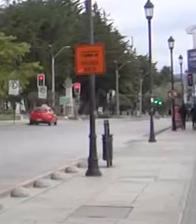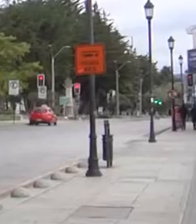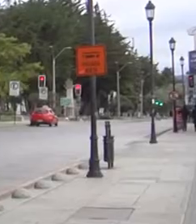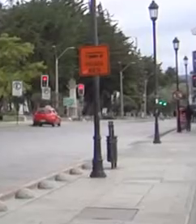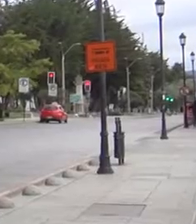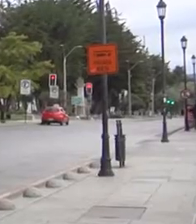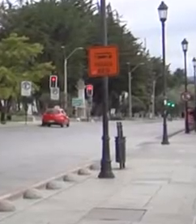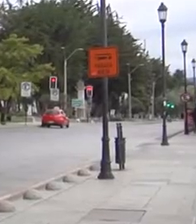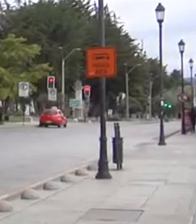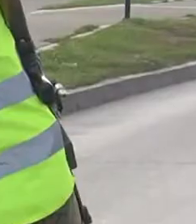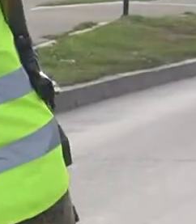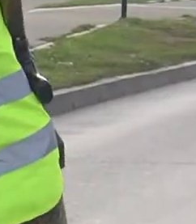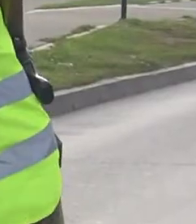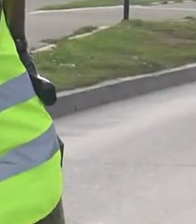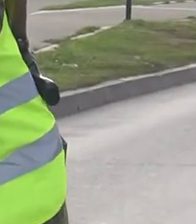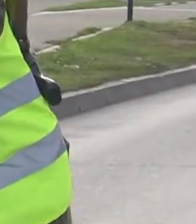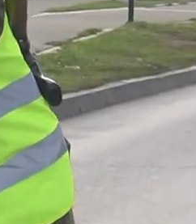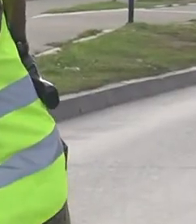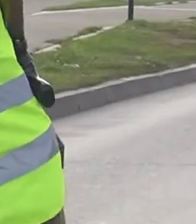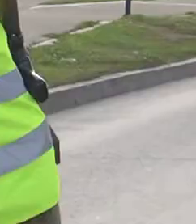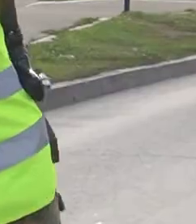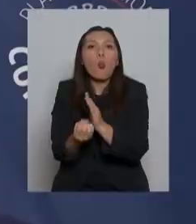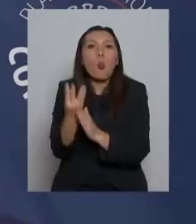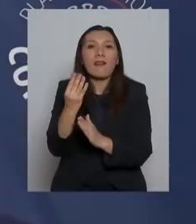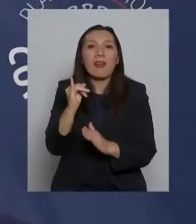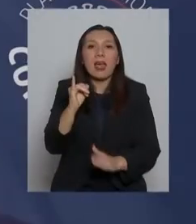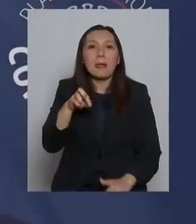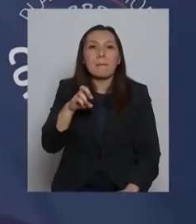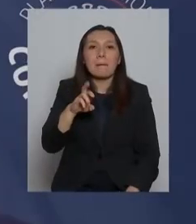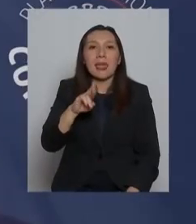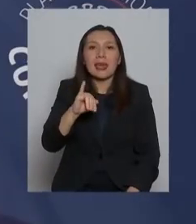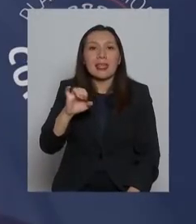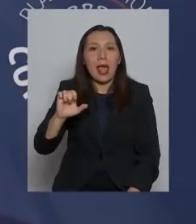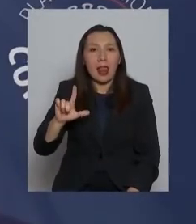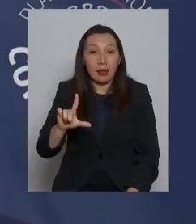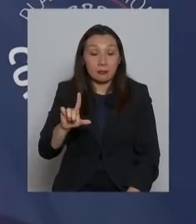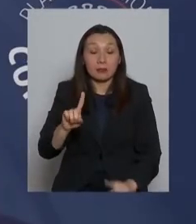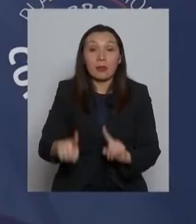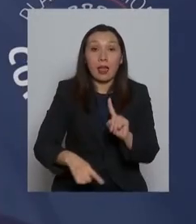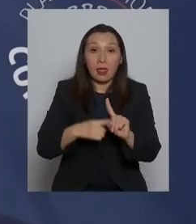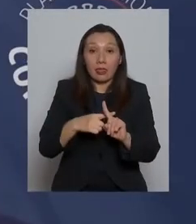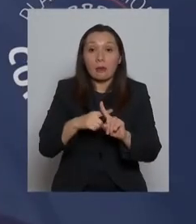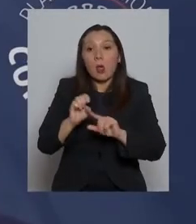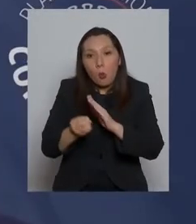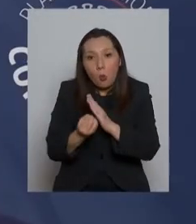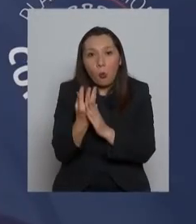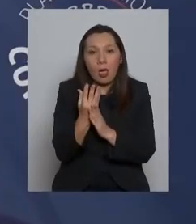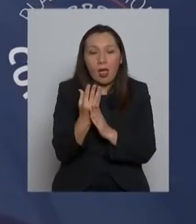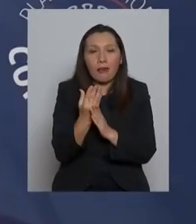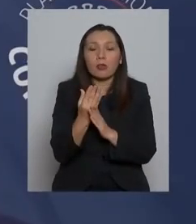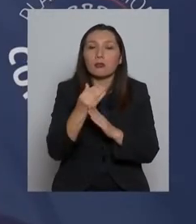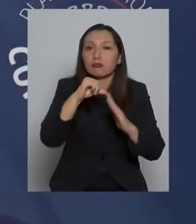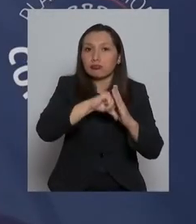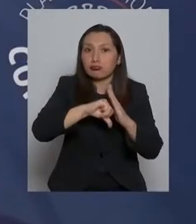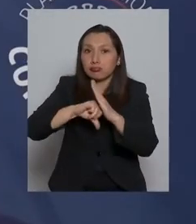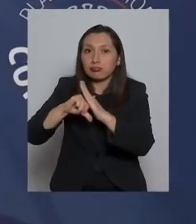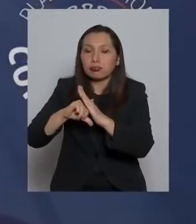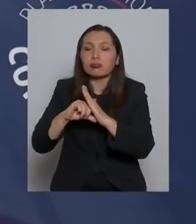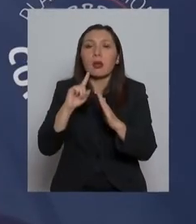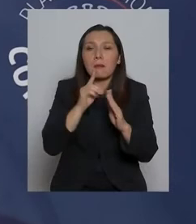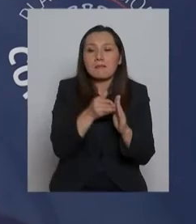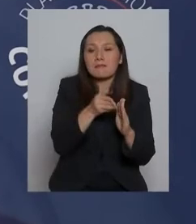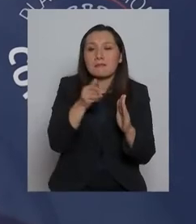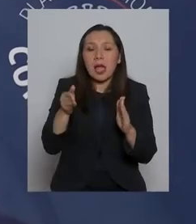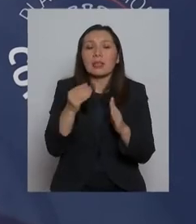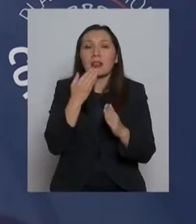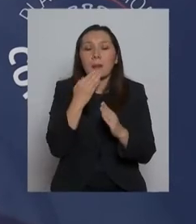que originalmente expiraba a las 22 horas de mañana. Se renueva asimismo la cuarentena y